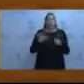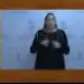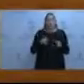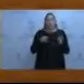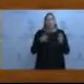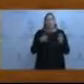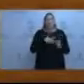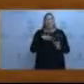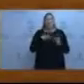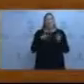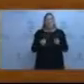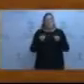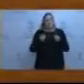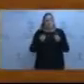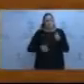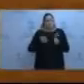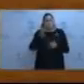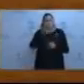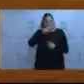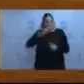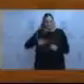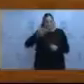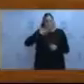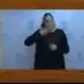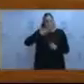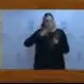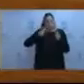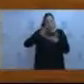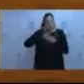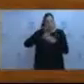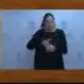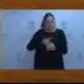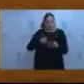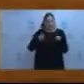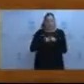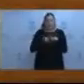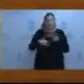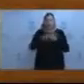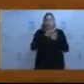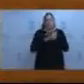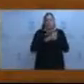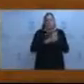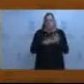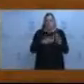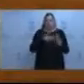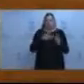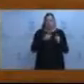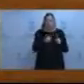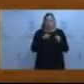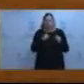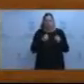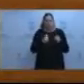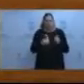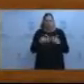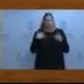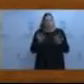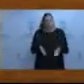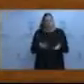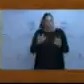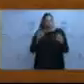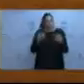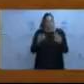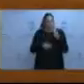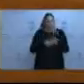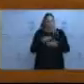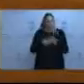desfibrilación y de personal entrenado. El programa de desarrollo de desfibrilación temprana, fuera de los sistemas de emergencias médicas, debe realizarse una vez que